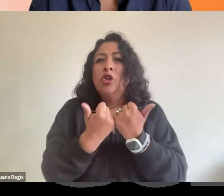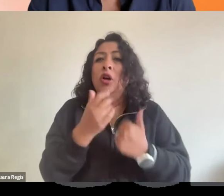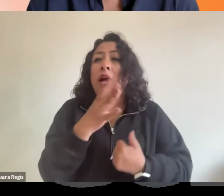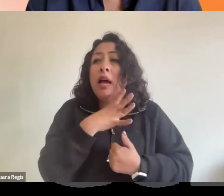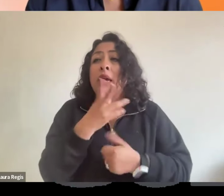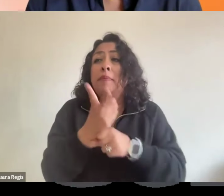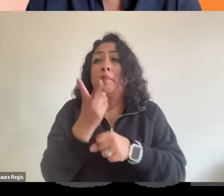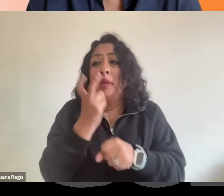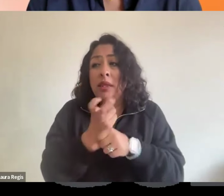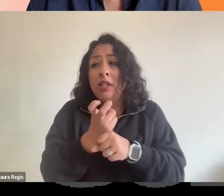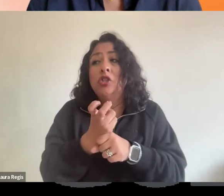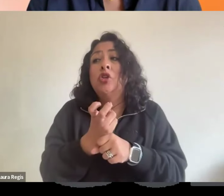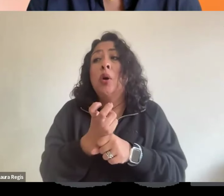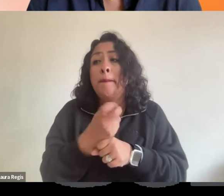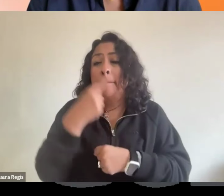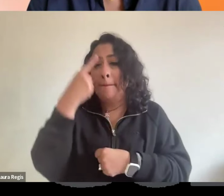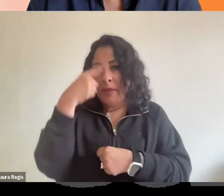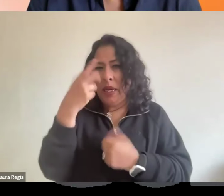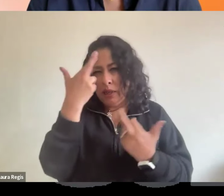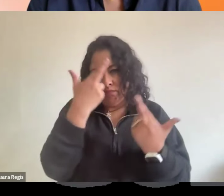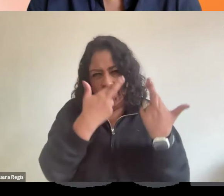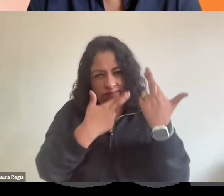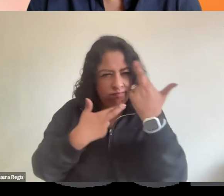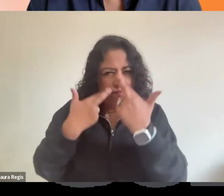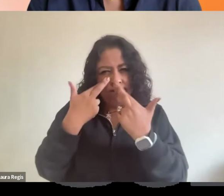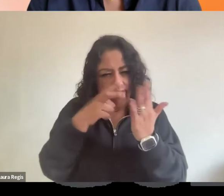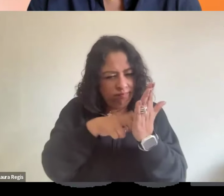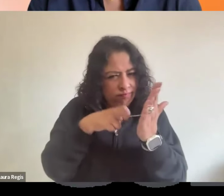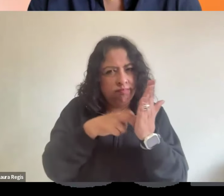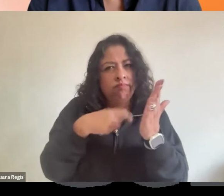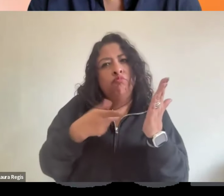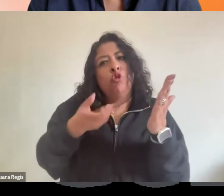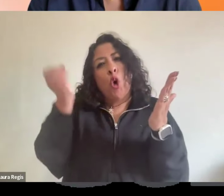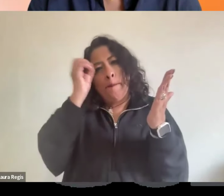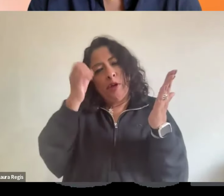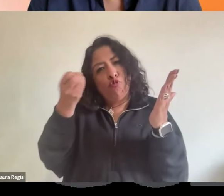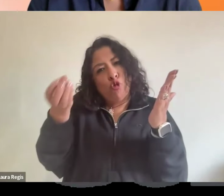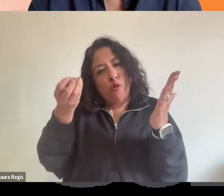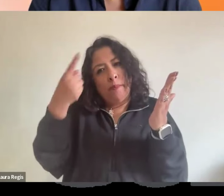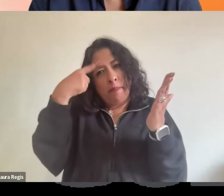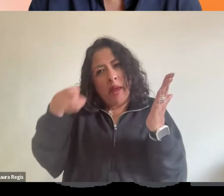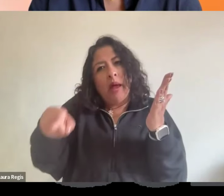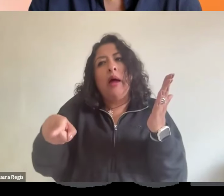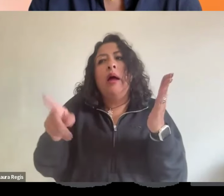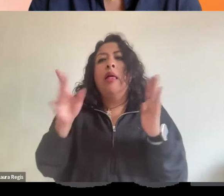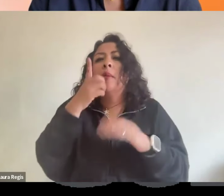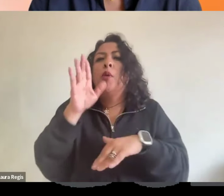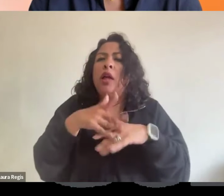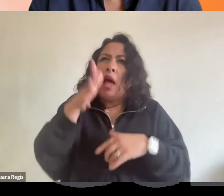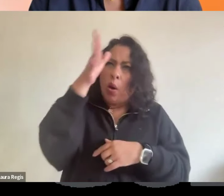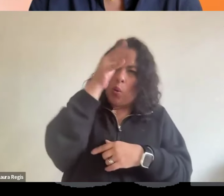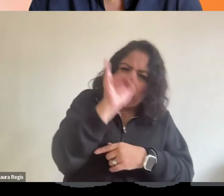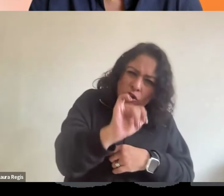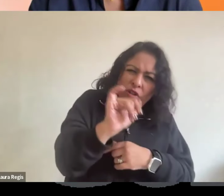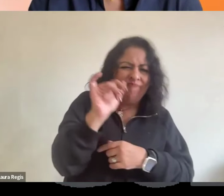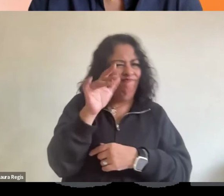estuvieron invitándonos a que revisáramos la reforma y les diéramos nuestros comentarios para decirles por qué estamos de acuerdo, por